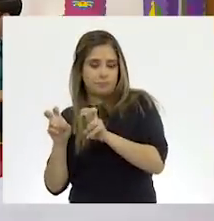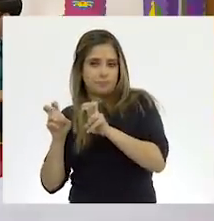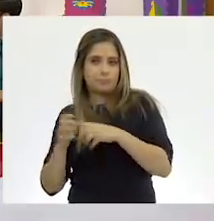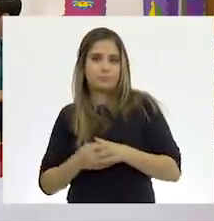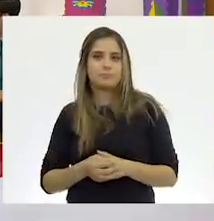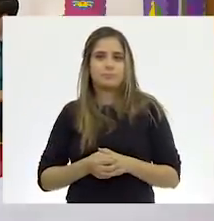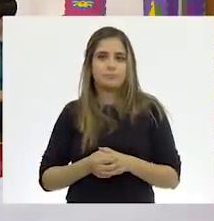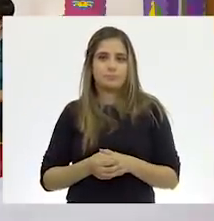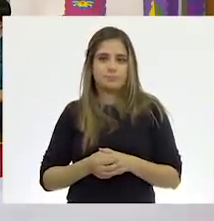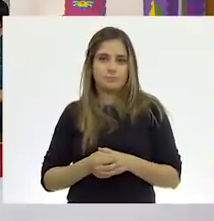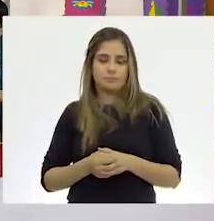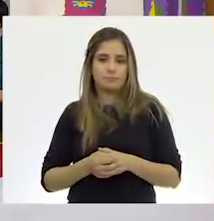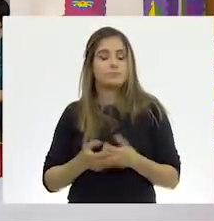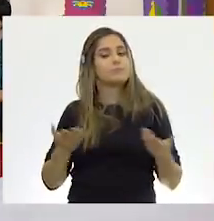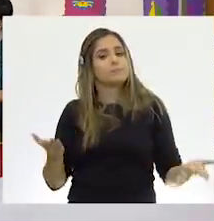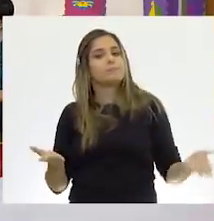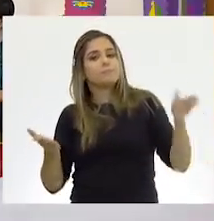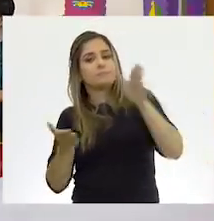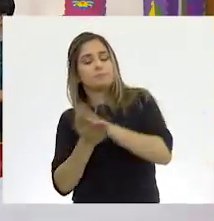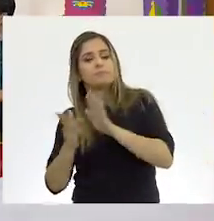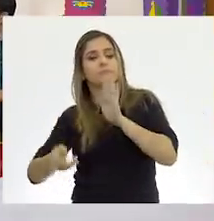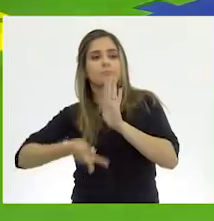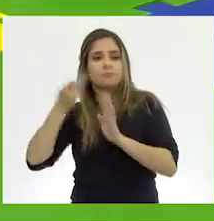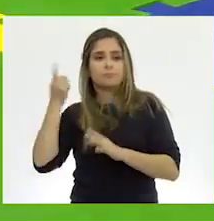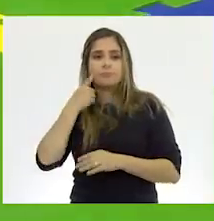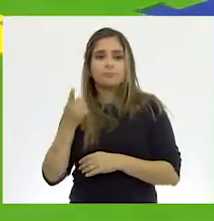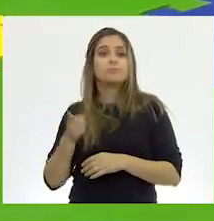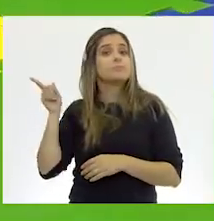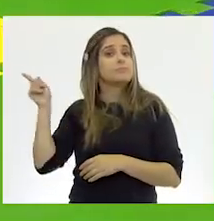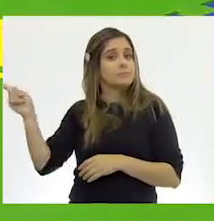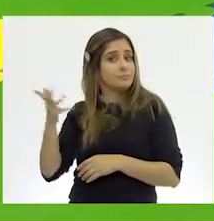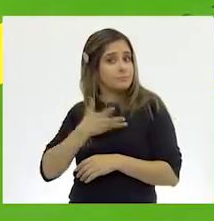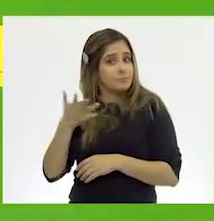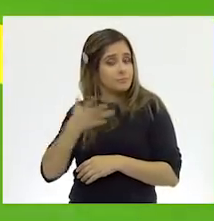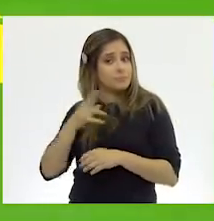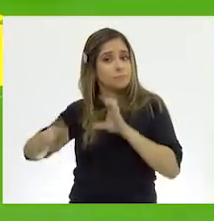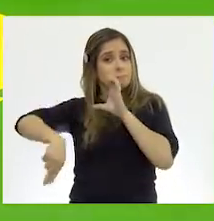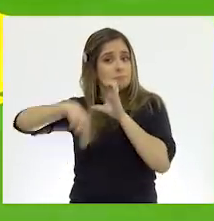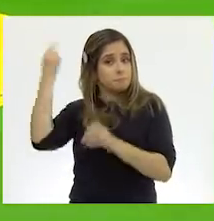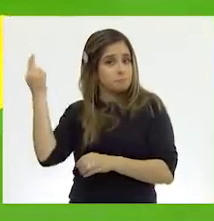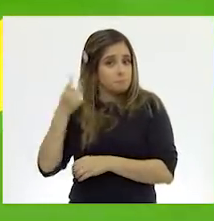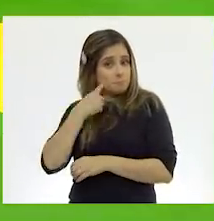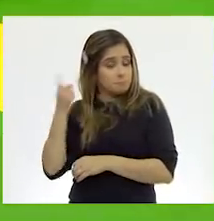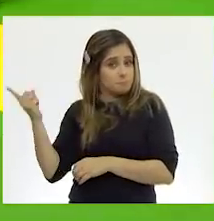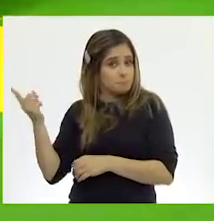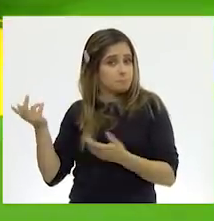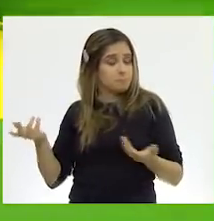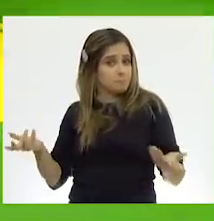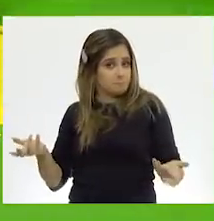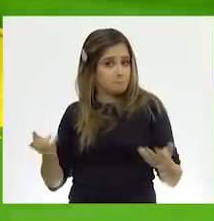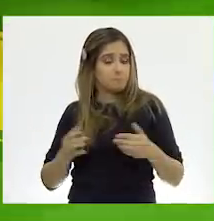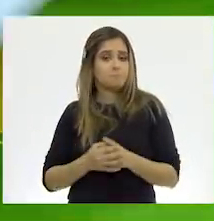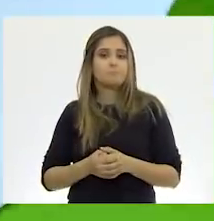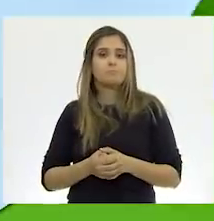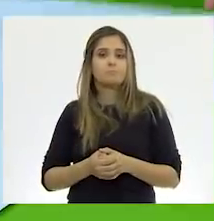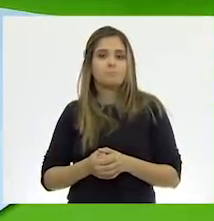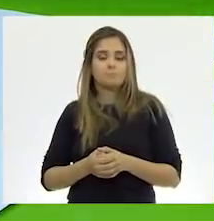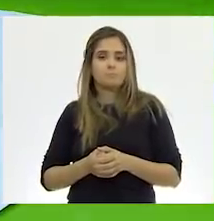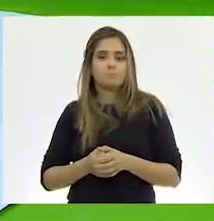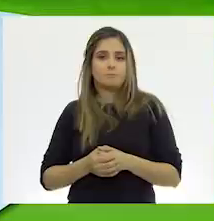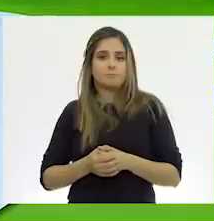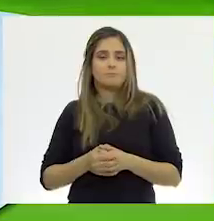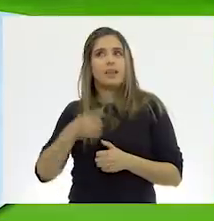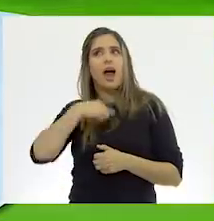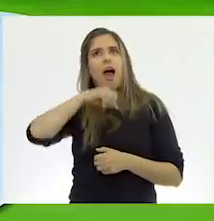atrás, si lo vuelves a doblar... Atrás todavía nos queda un espacio. Nos queda un espacio. Y, ay,